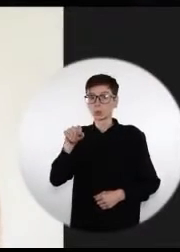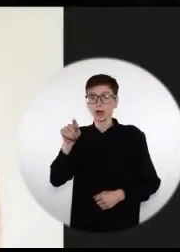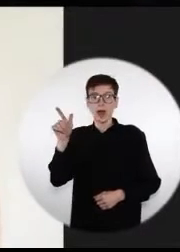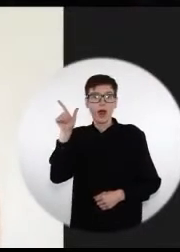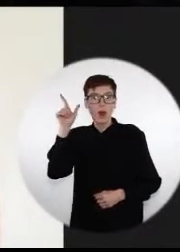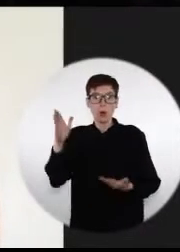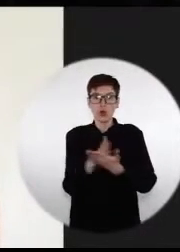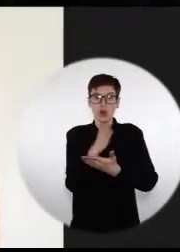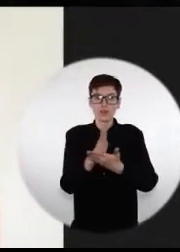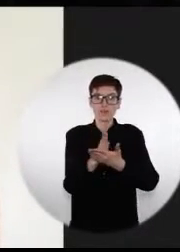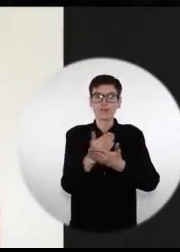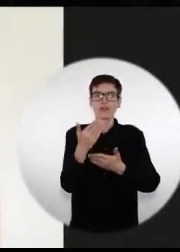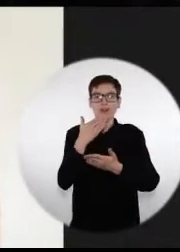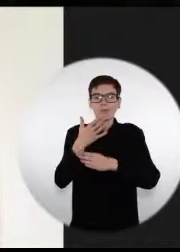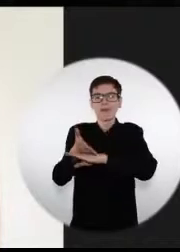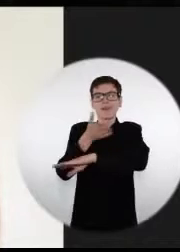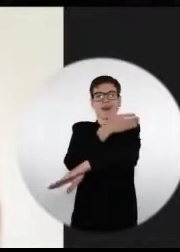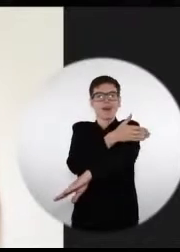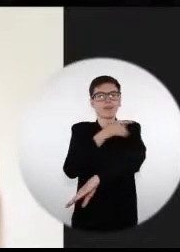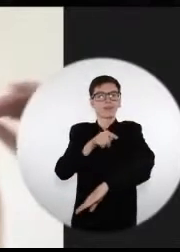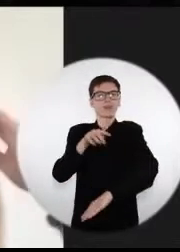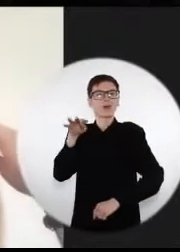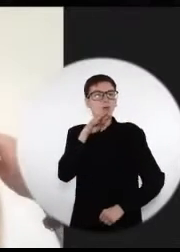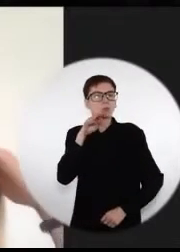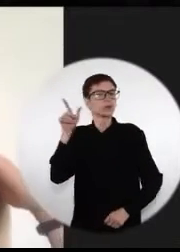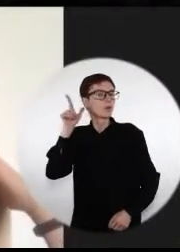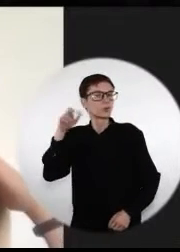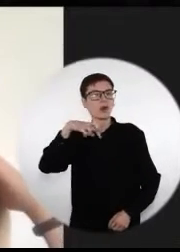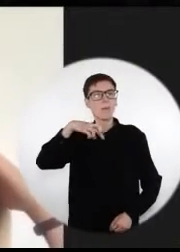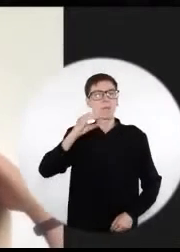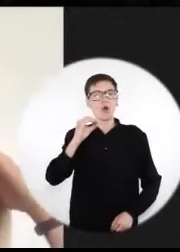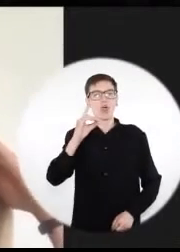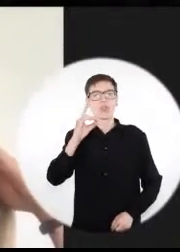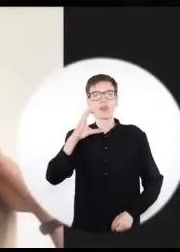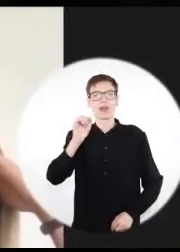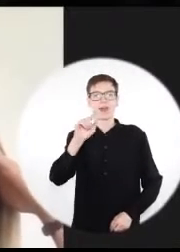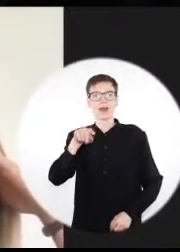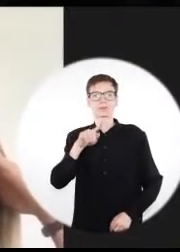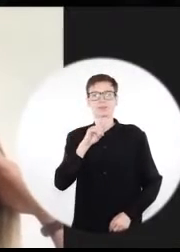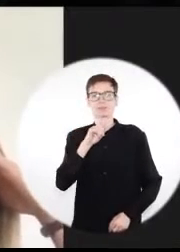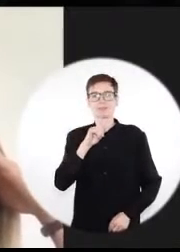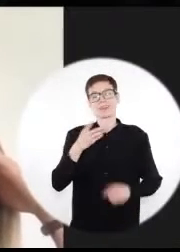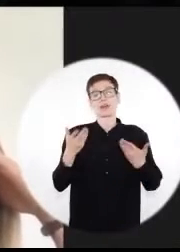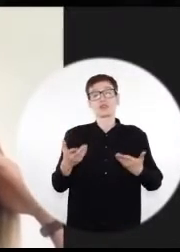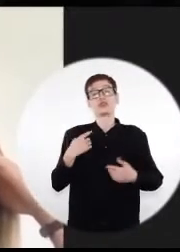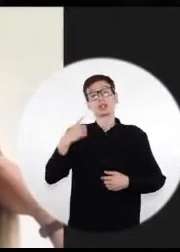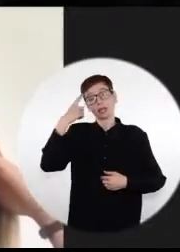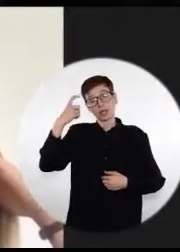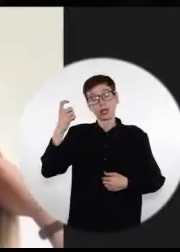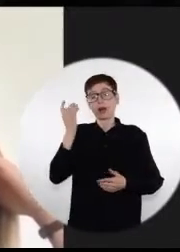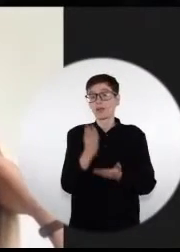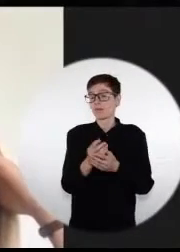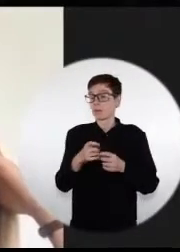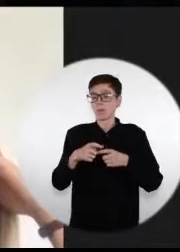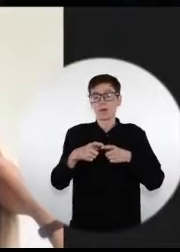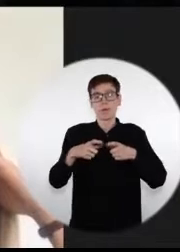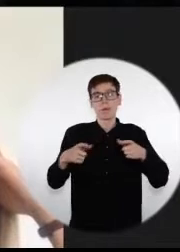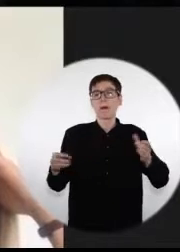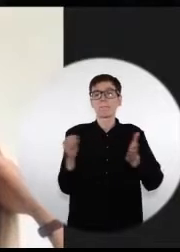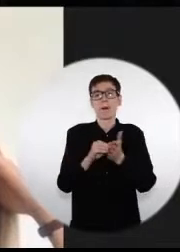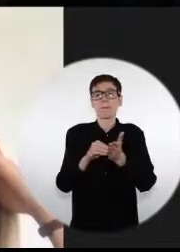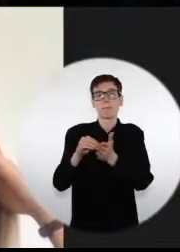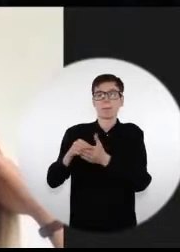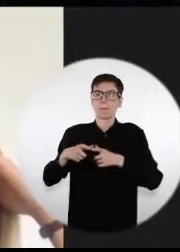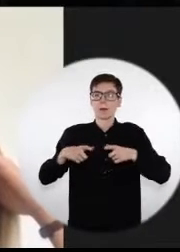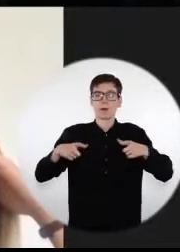a todas las investigaciones en eeuu demostrado que finalmente que en consume audiolibros son también quienes han consumido podcast por un buen